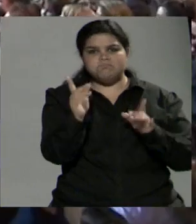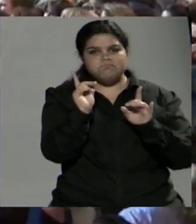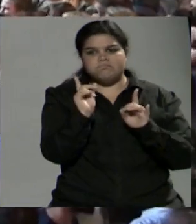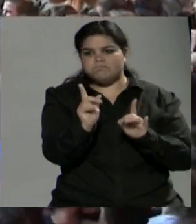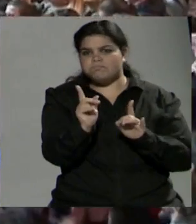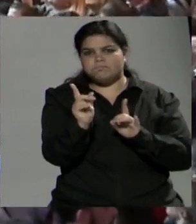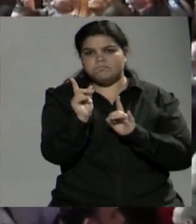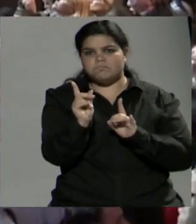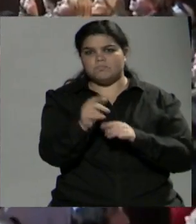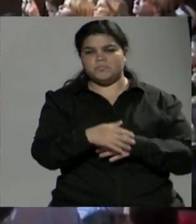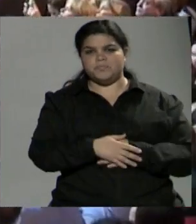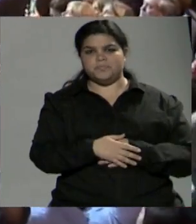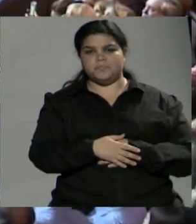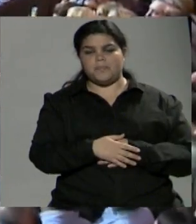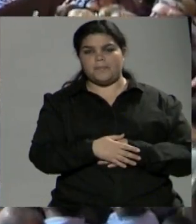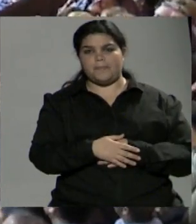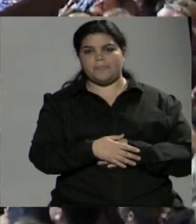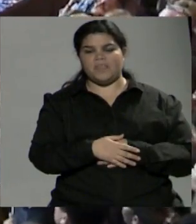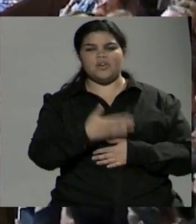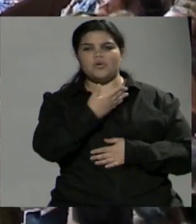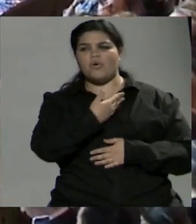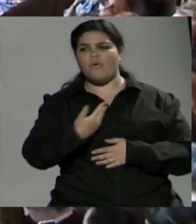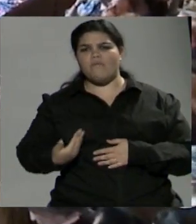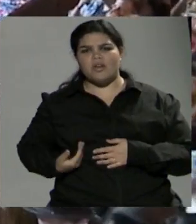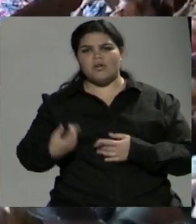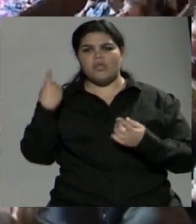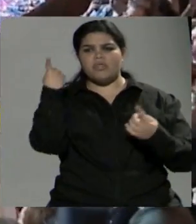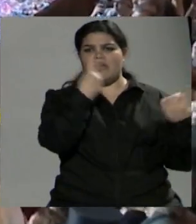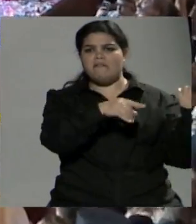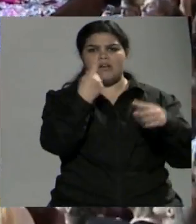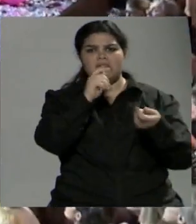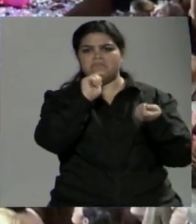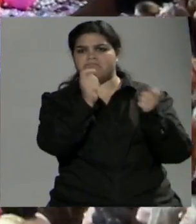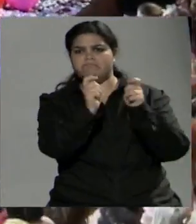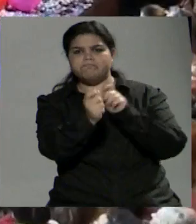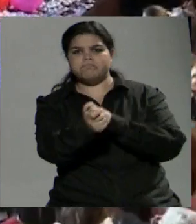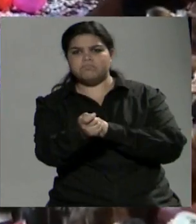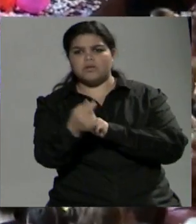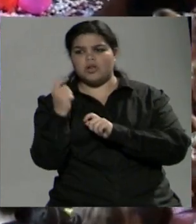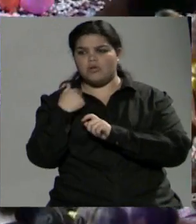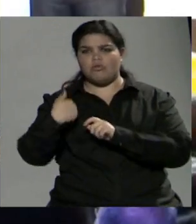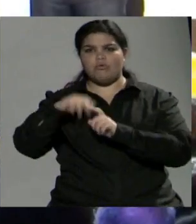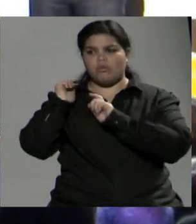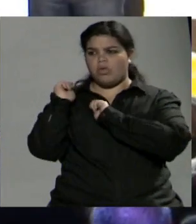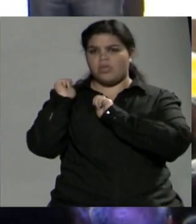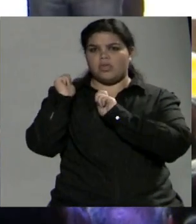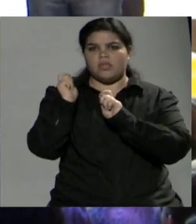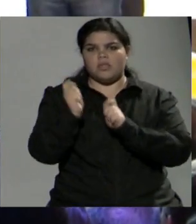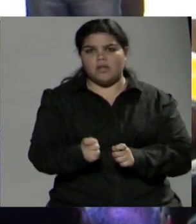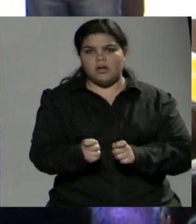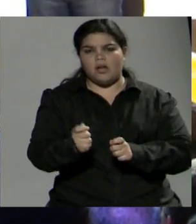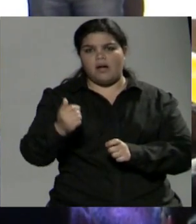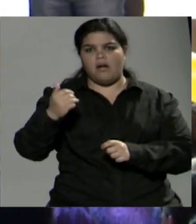de todos esos gobiernos fue que recibimos un país donde 1/3 de los